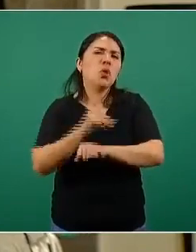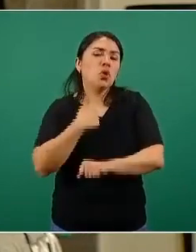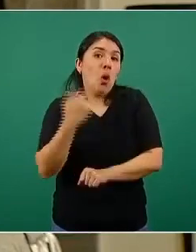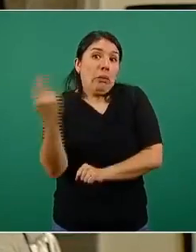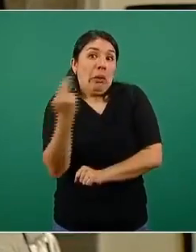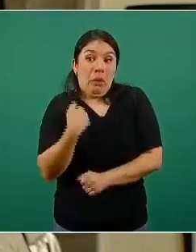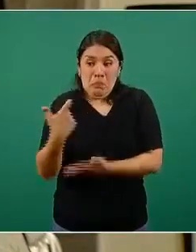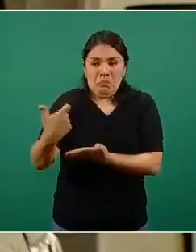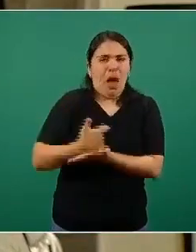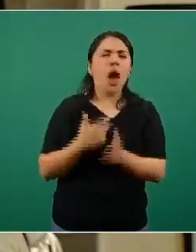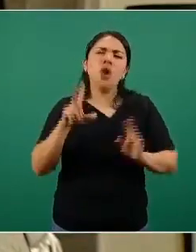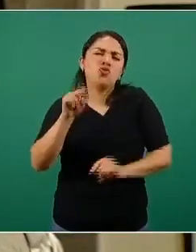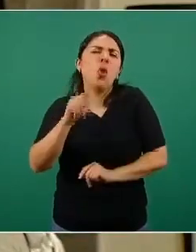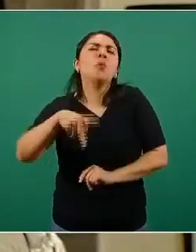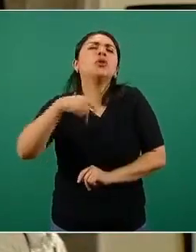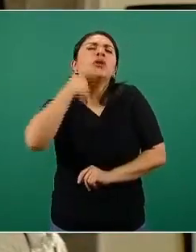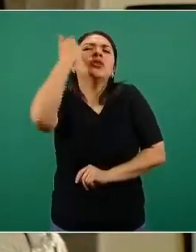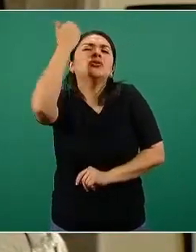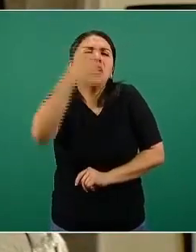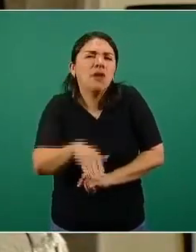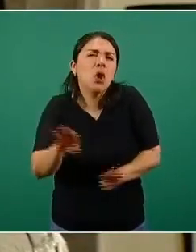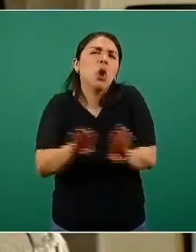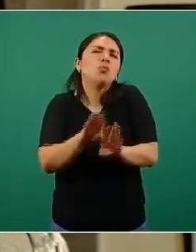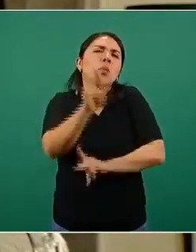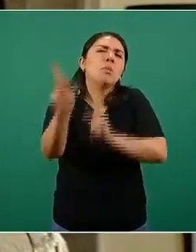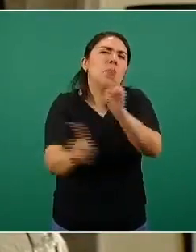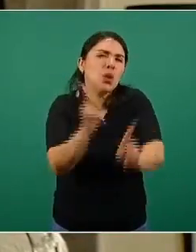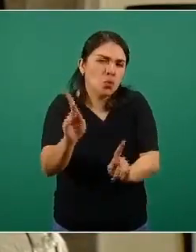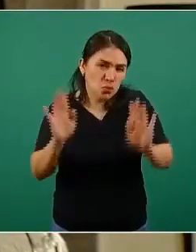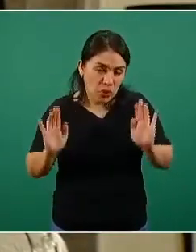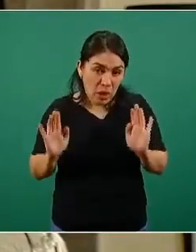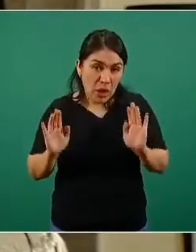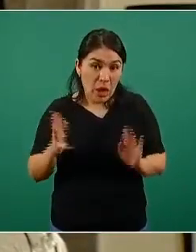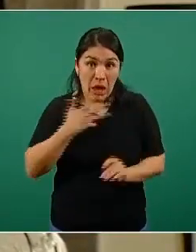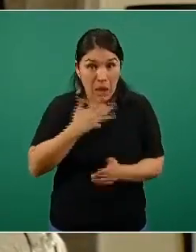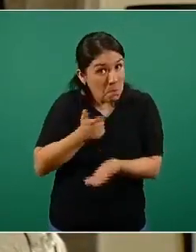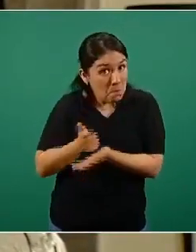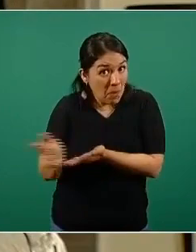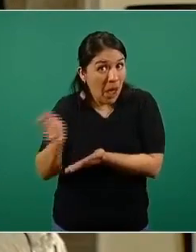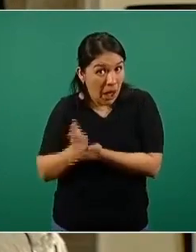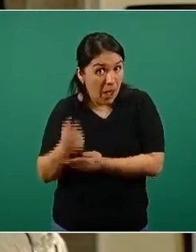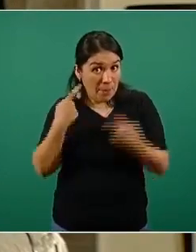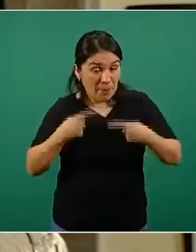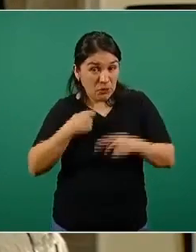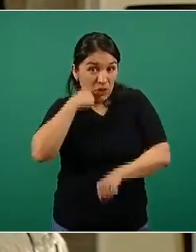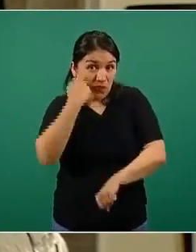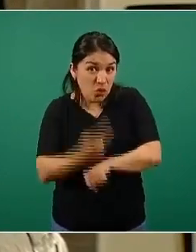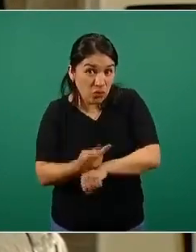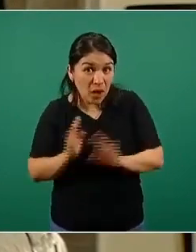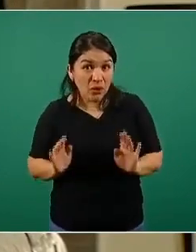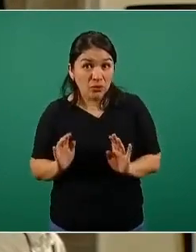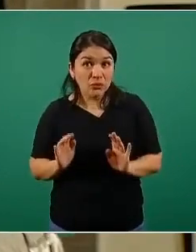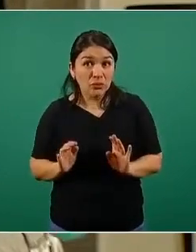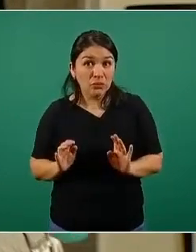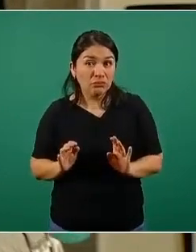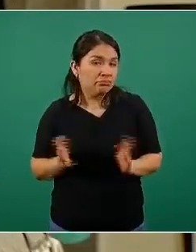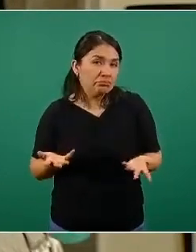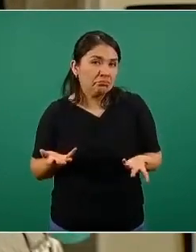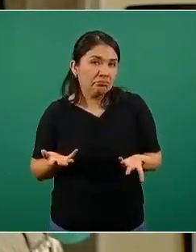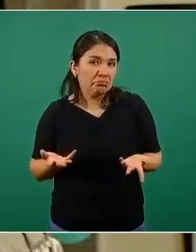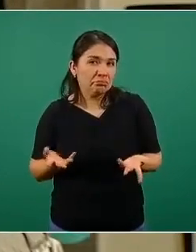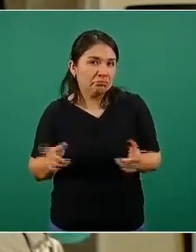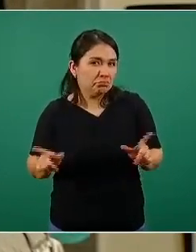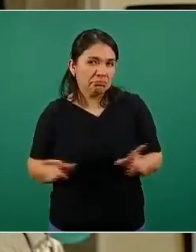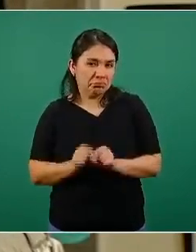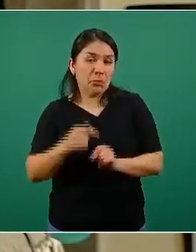pero cabe preguntar eso, si van a recibir algún tipo de paga. Y pues bueno,